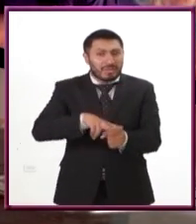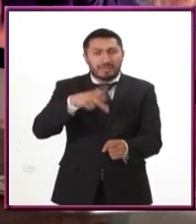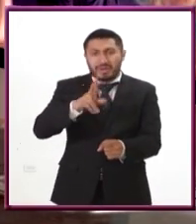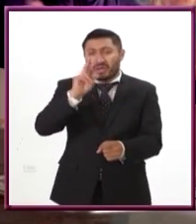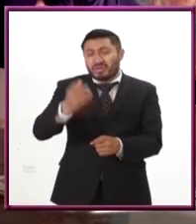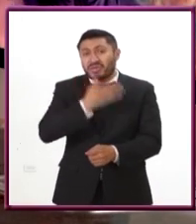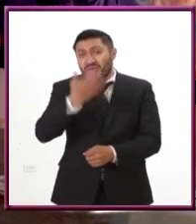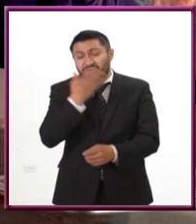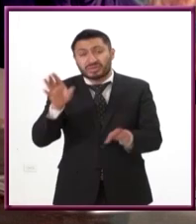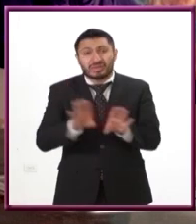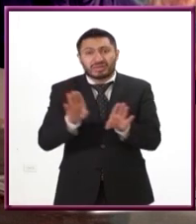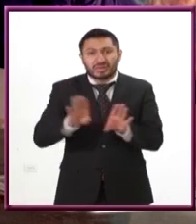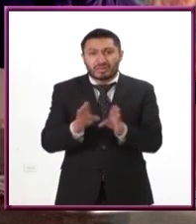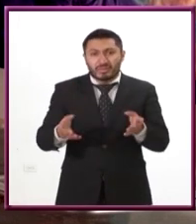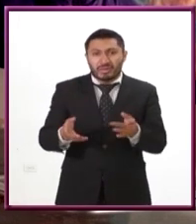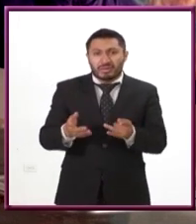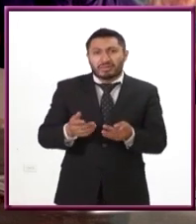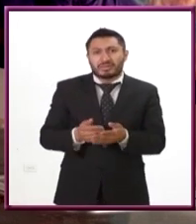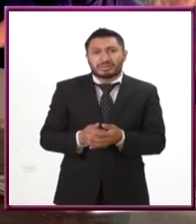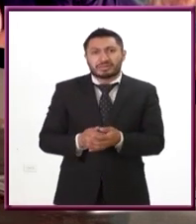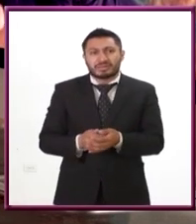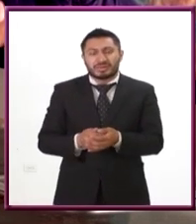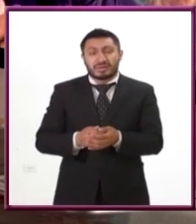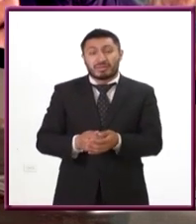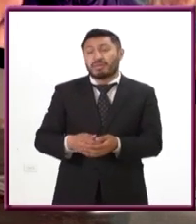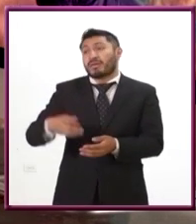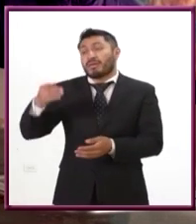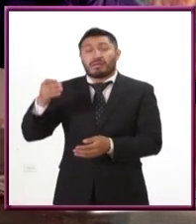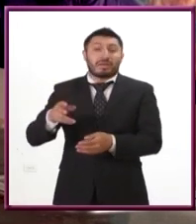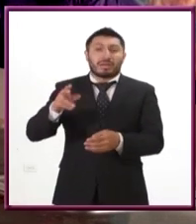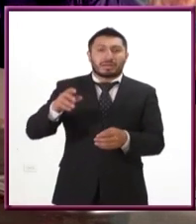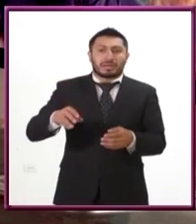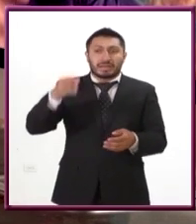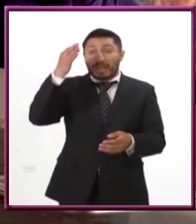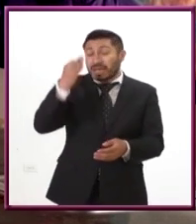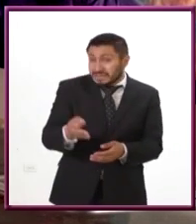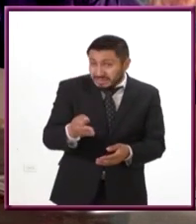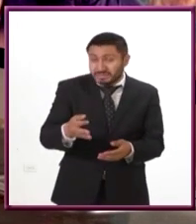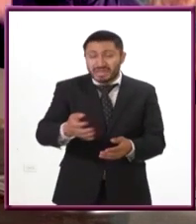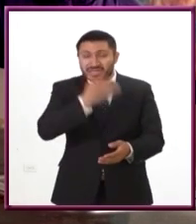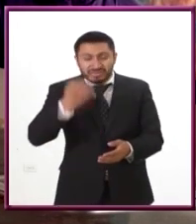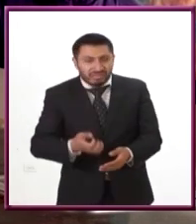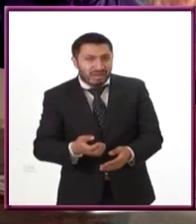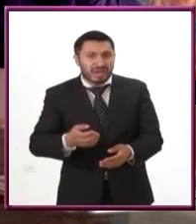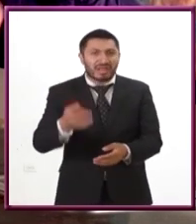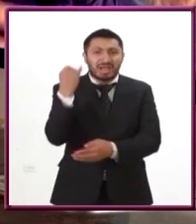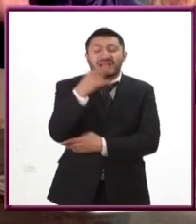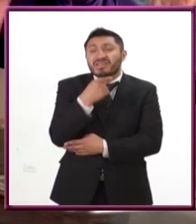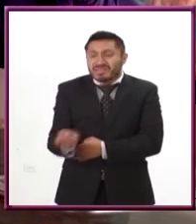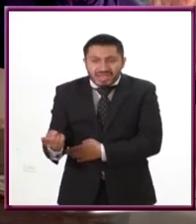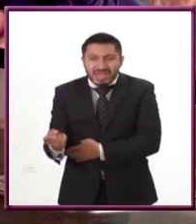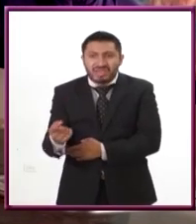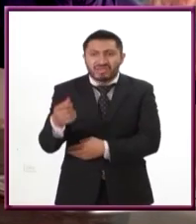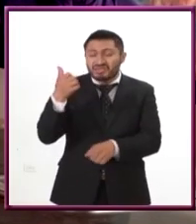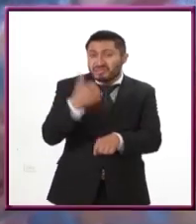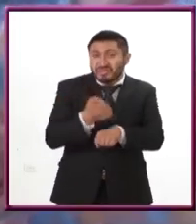lo que no te acostumbras es no poder tener una vida típica en donde que te lo acepten en un colegio, en un kinder, en una primaria, puede ser muy difícil, que